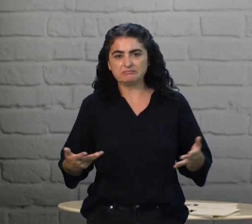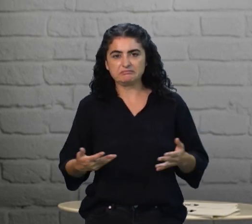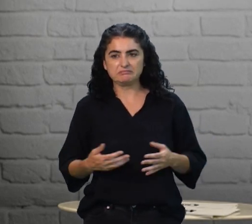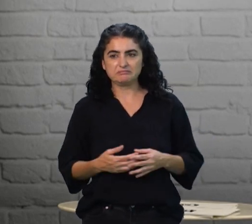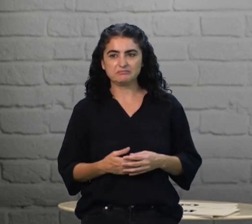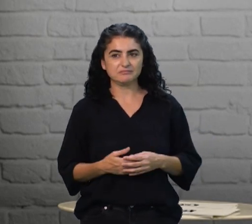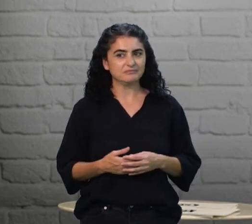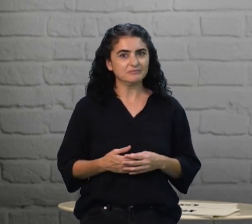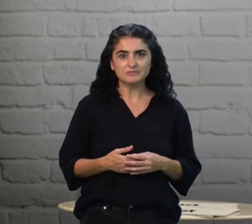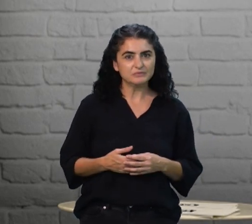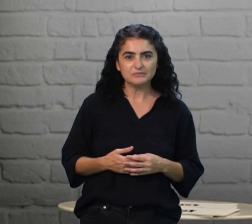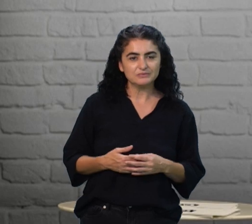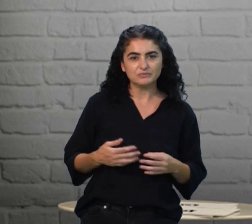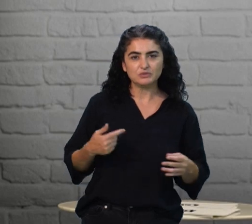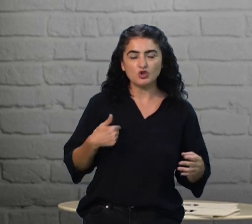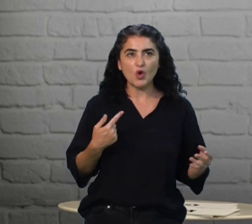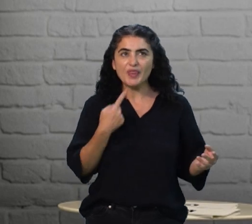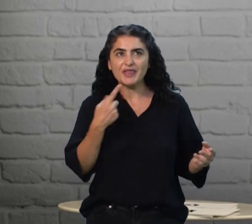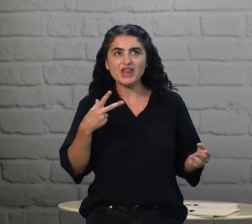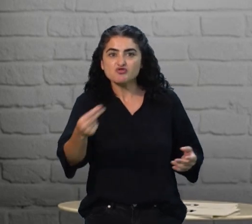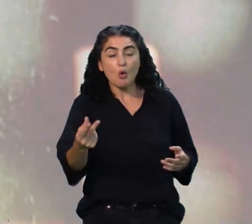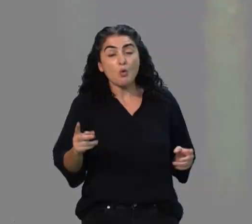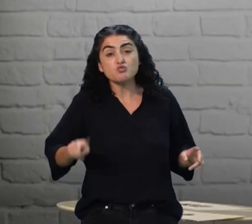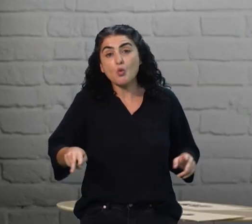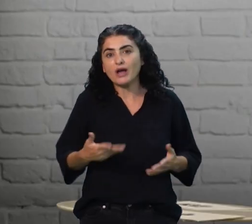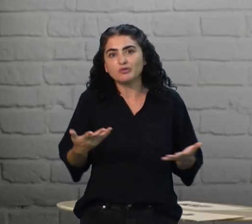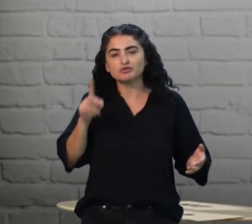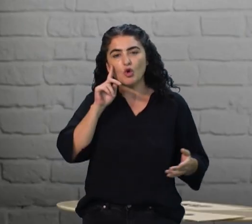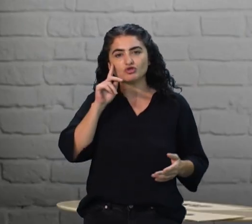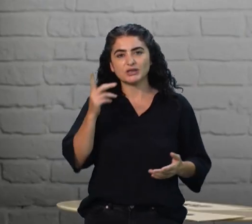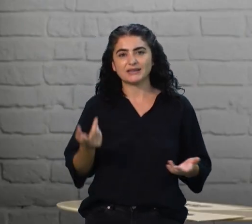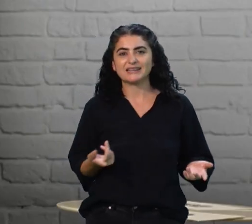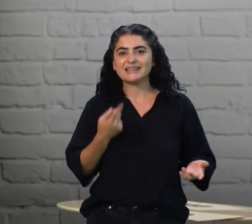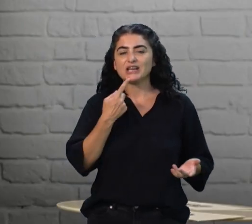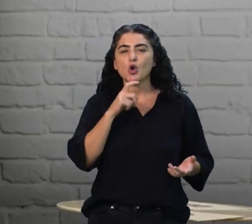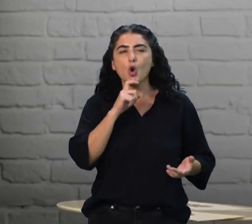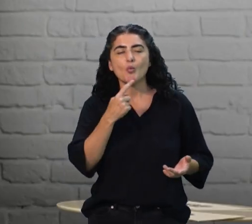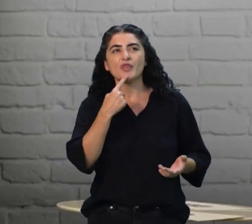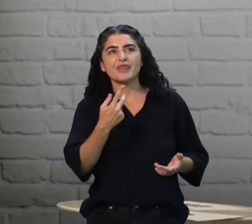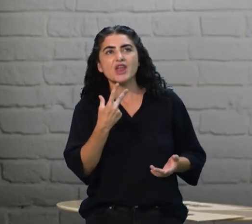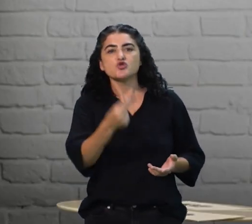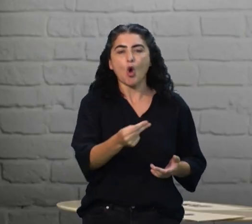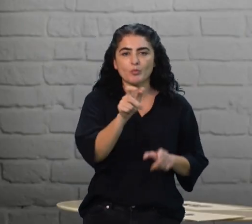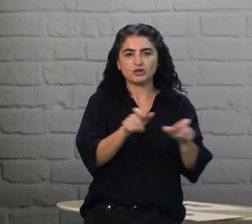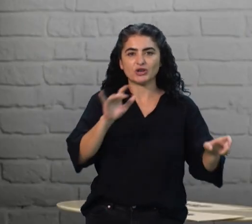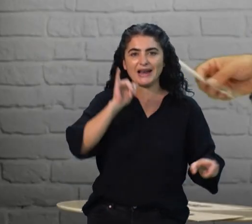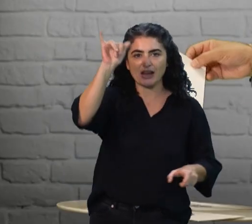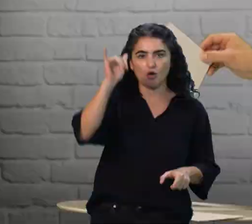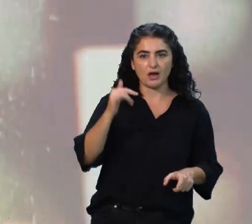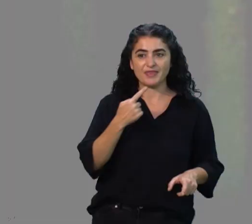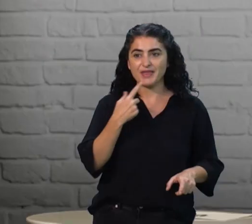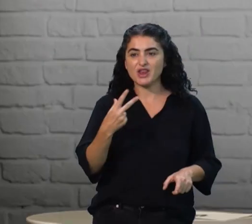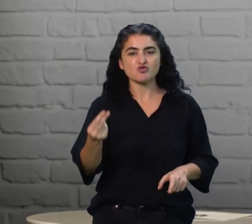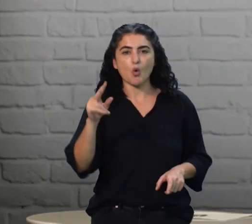Eh Yo no digo no la verdad que no lo sé se dice no en riojano nunca decimos